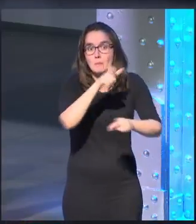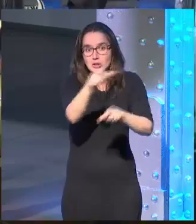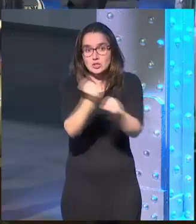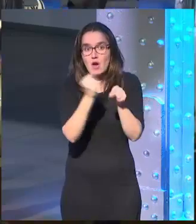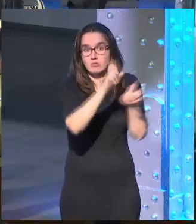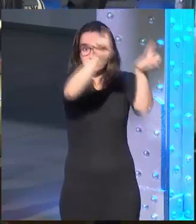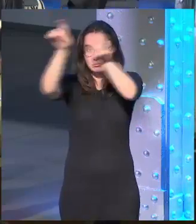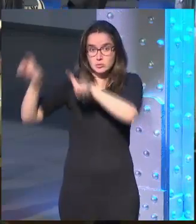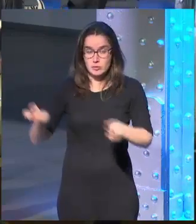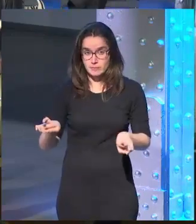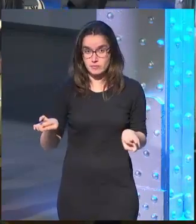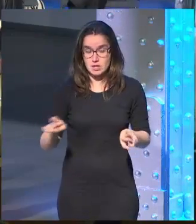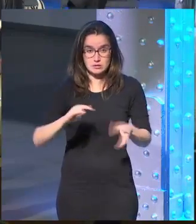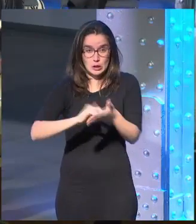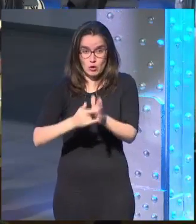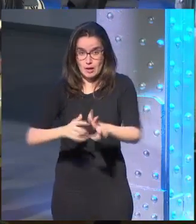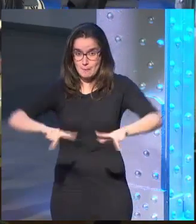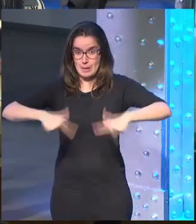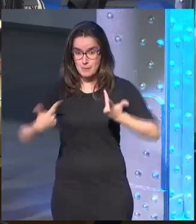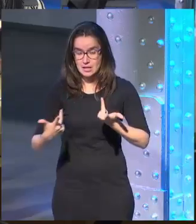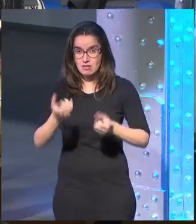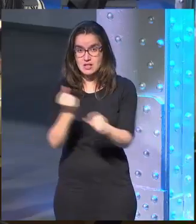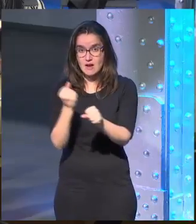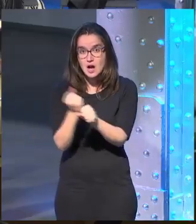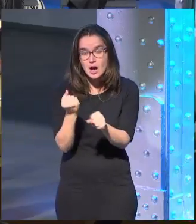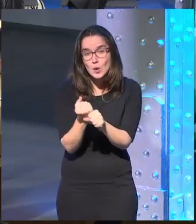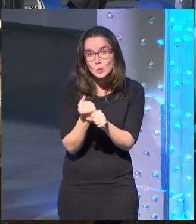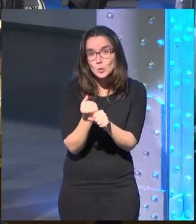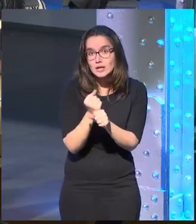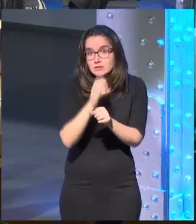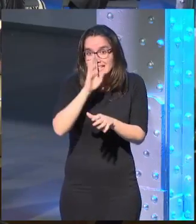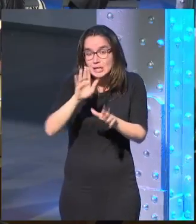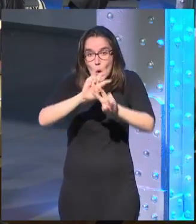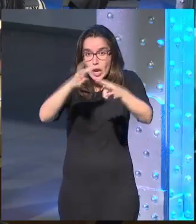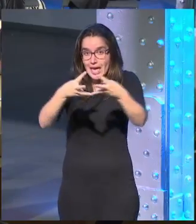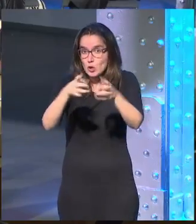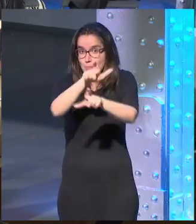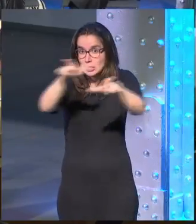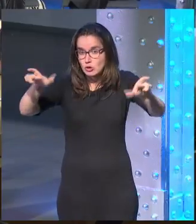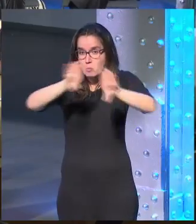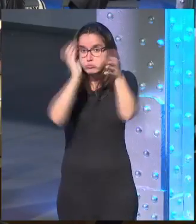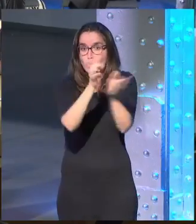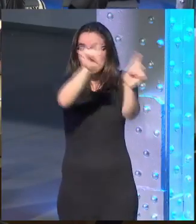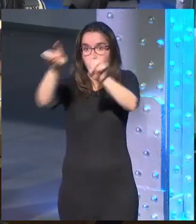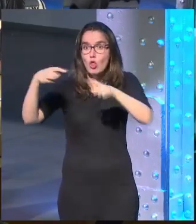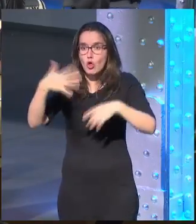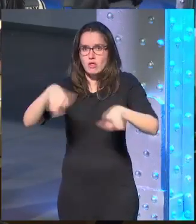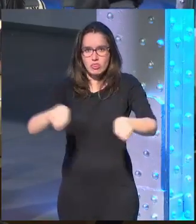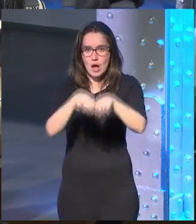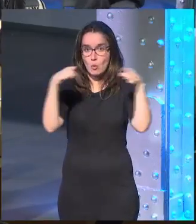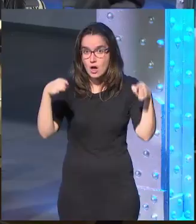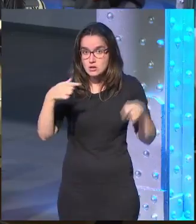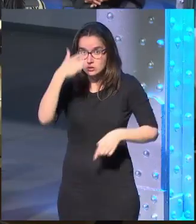que la tecnología nos está brindando también de poder trabajar en directo online con cualquier persona donde esté en el mundo, ¿no? Y